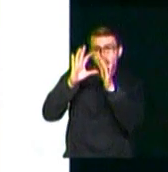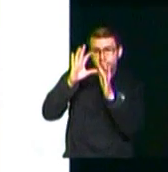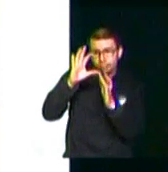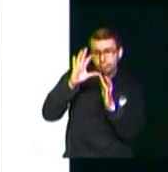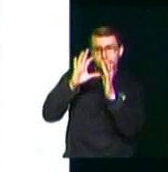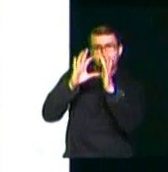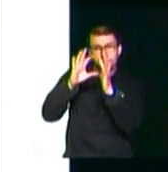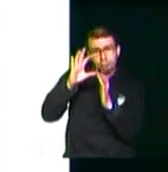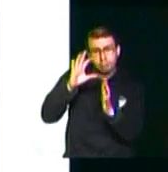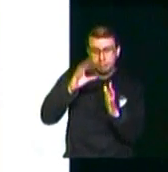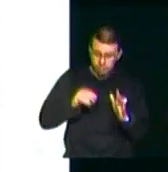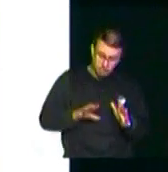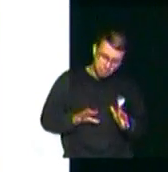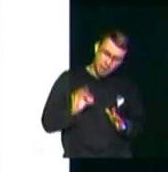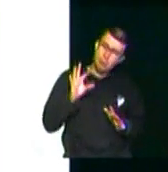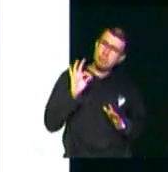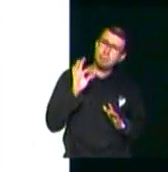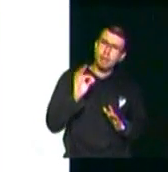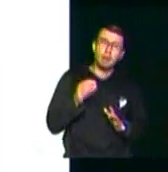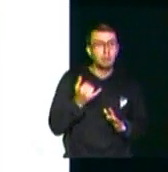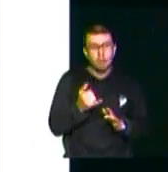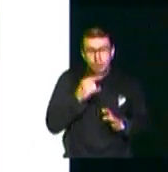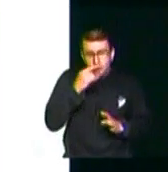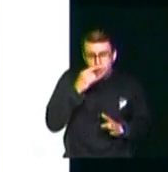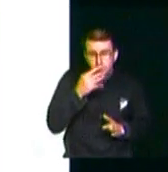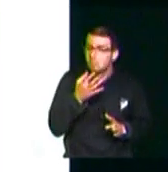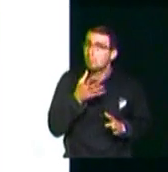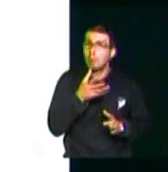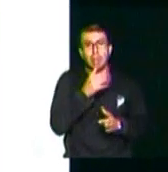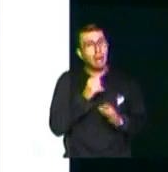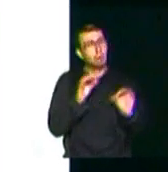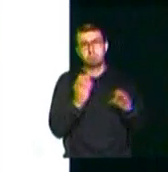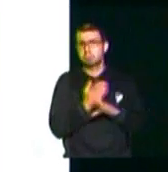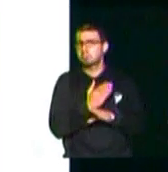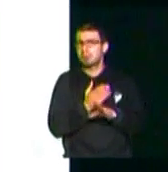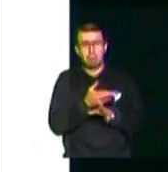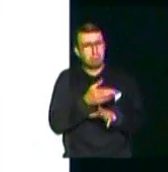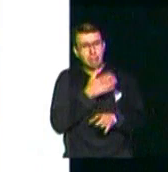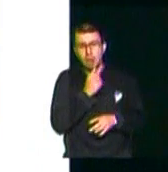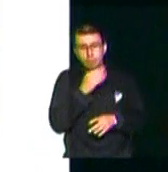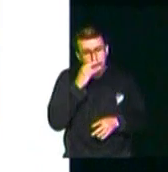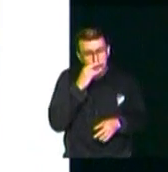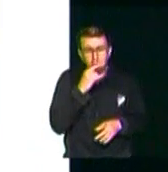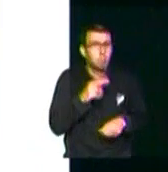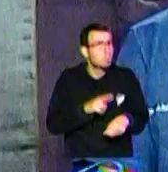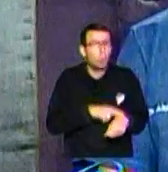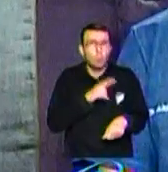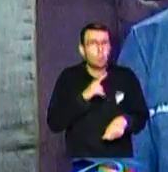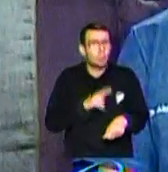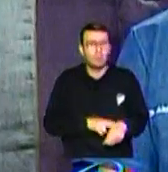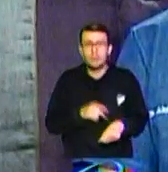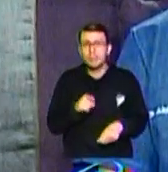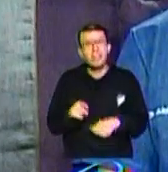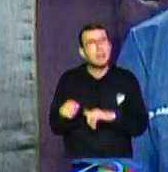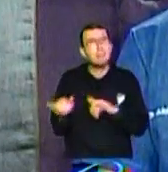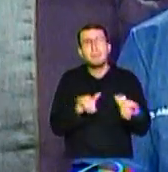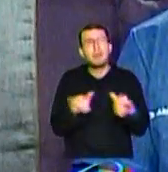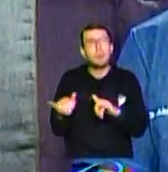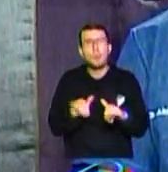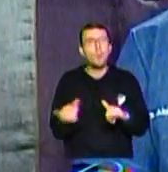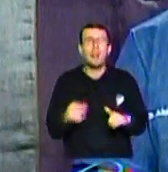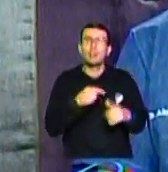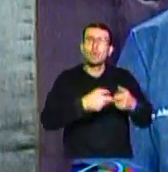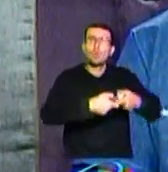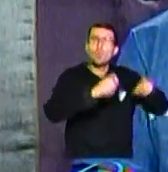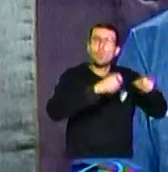flujo muy característico de altos índices de estrógeno, que se produce una oleada de este tipo ya en el proceso menstrual